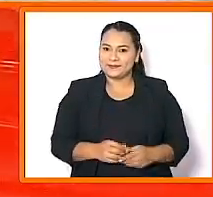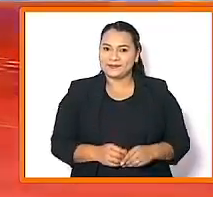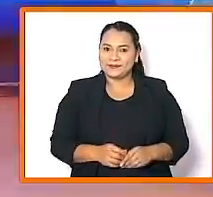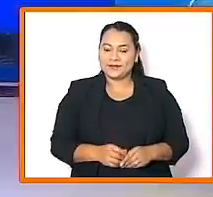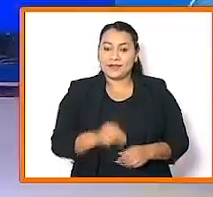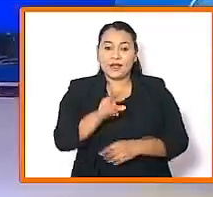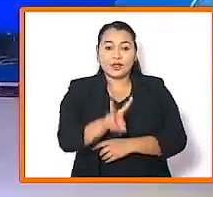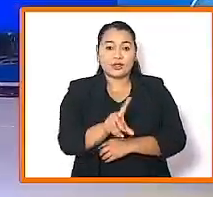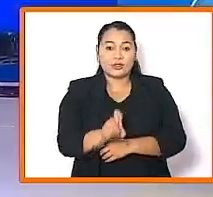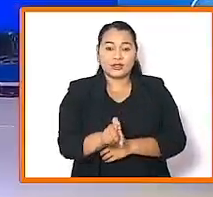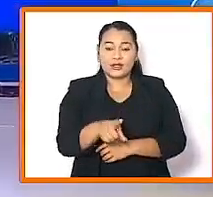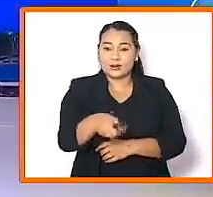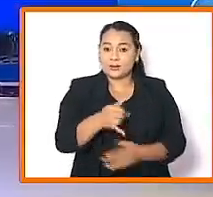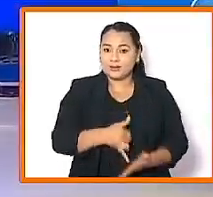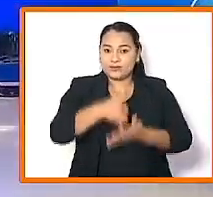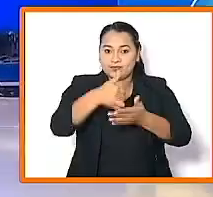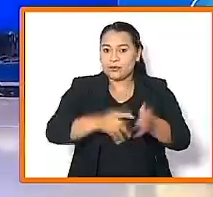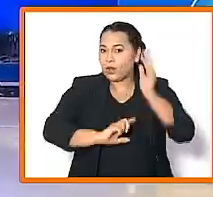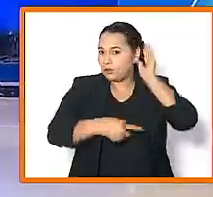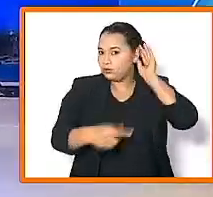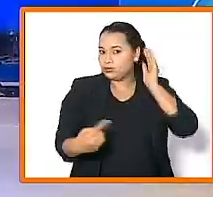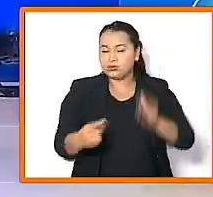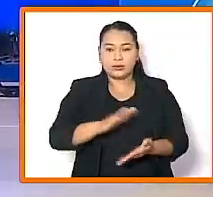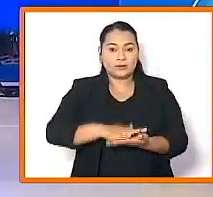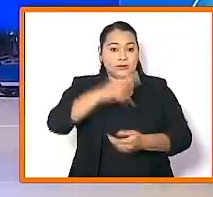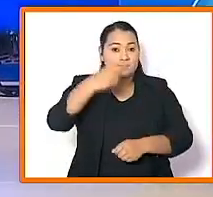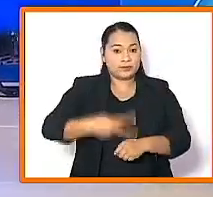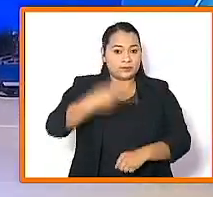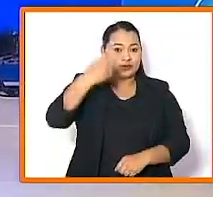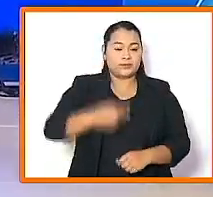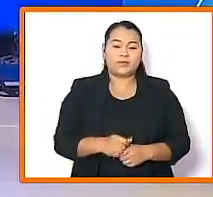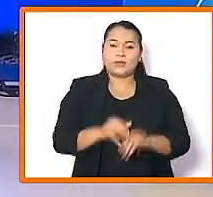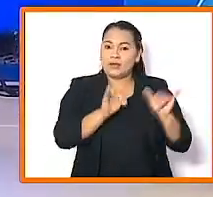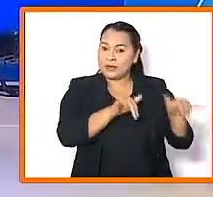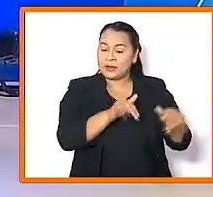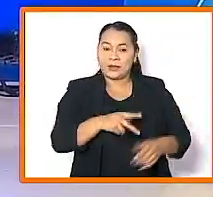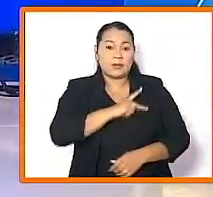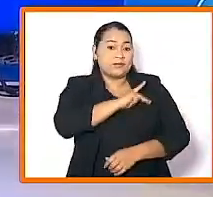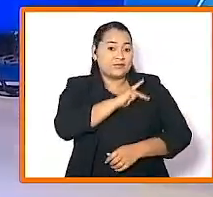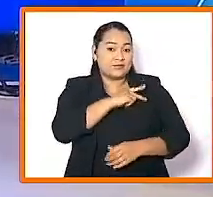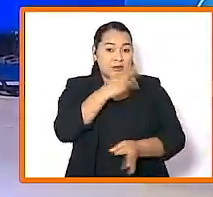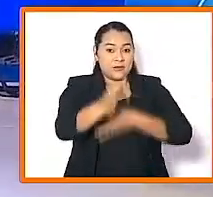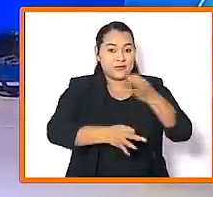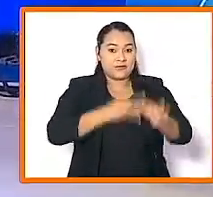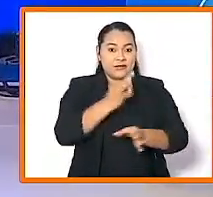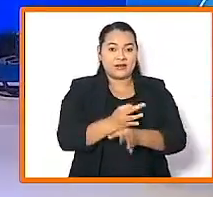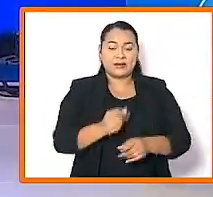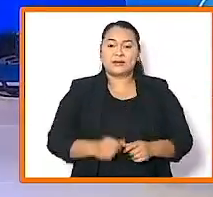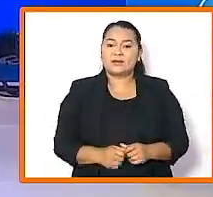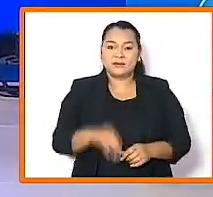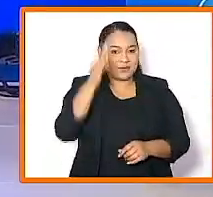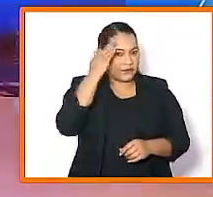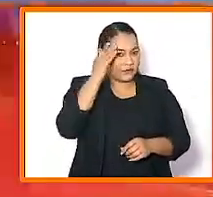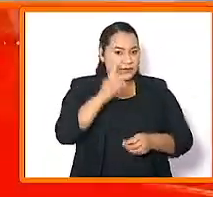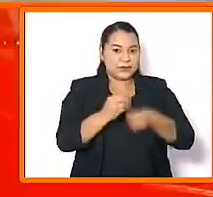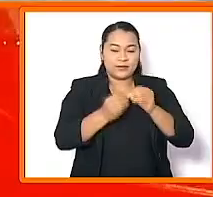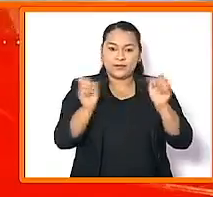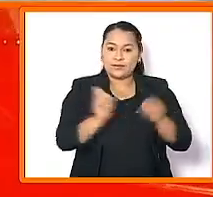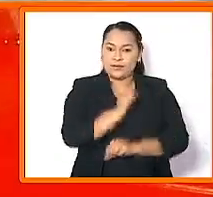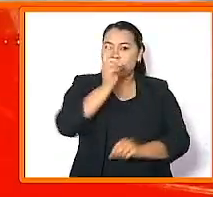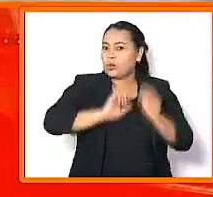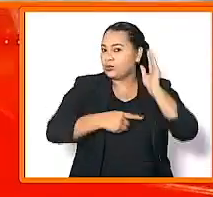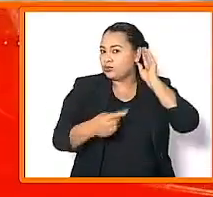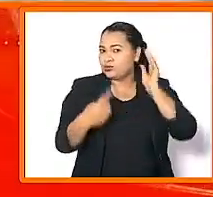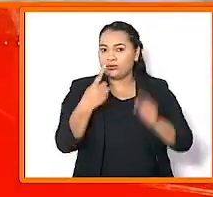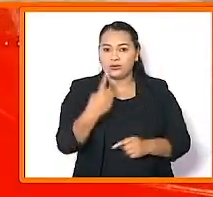2X. Tu premio se multiplica por 2 esta hermosa mañana desde el Bazar del Sábado. Vamos a conocer el número favorecido para más 1. Y